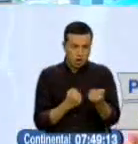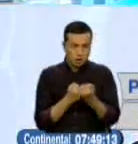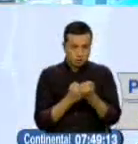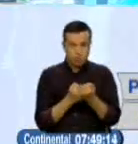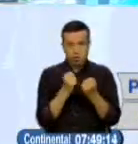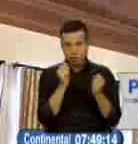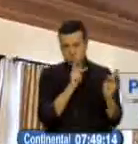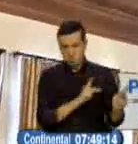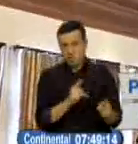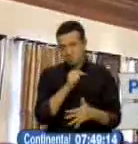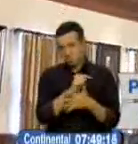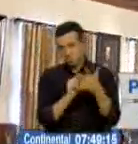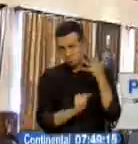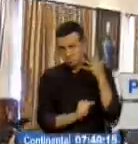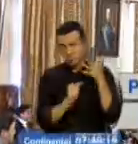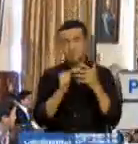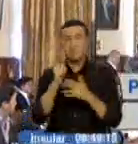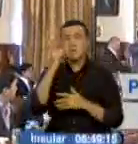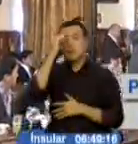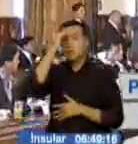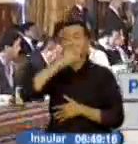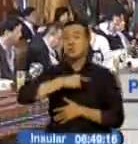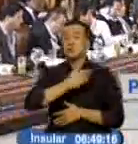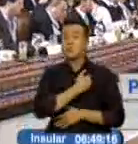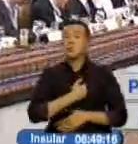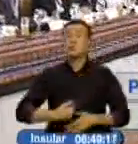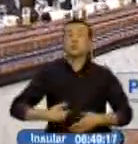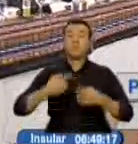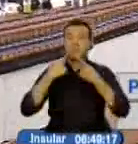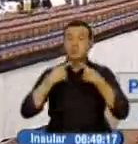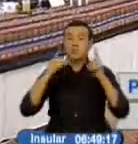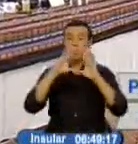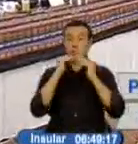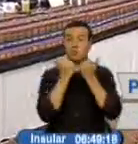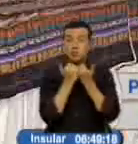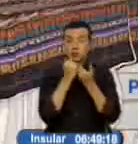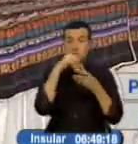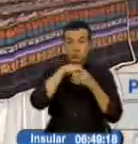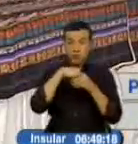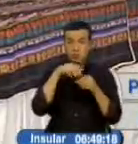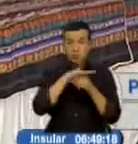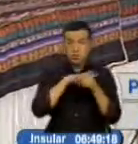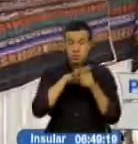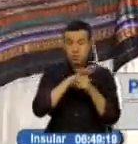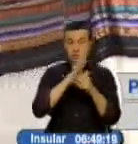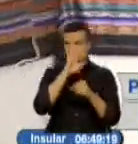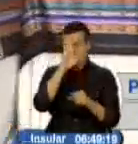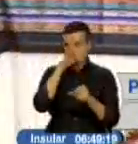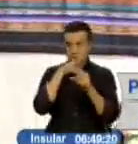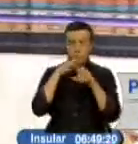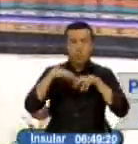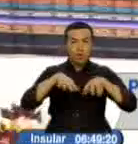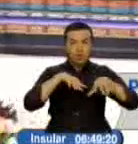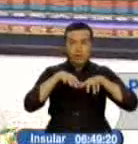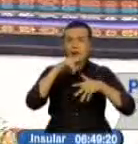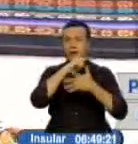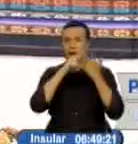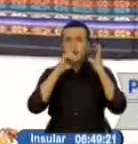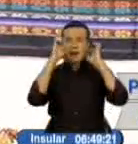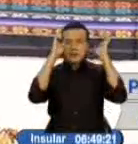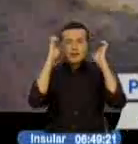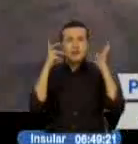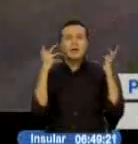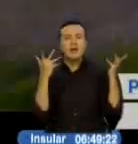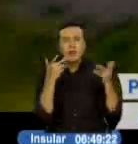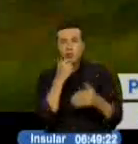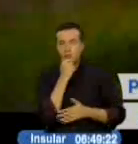otros financiamientos. El decreto establece además la conformación de un comité interinstitucional con el objetivo de coordinar y articular las políticas y lineamientos